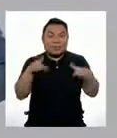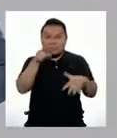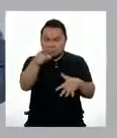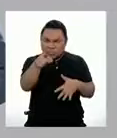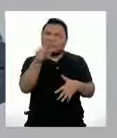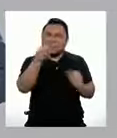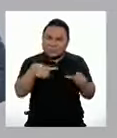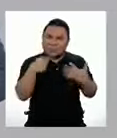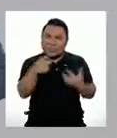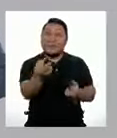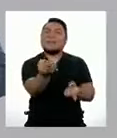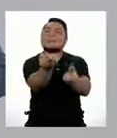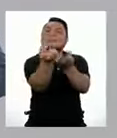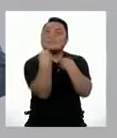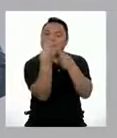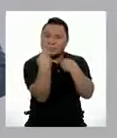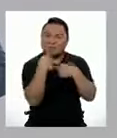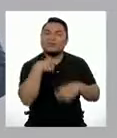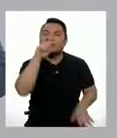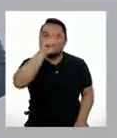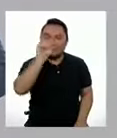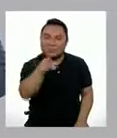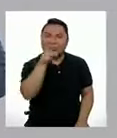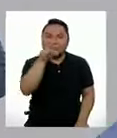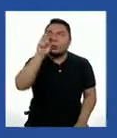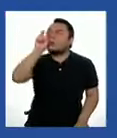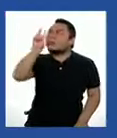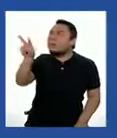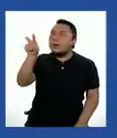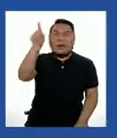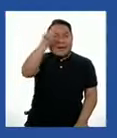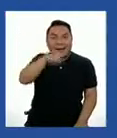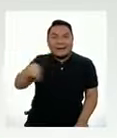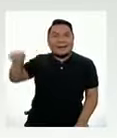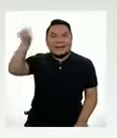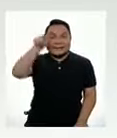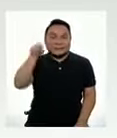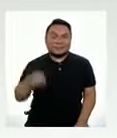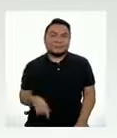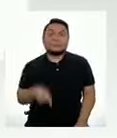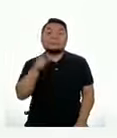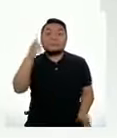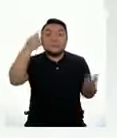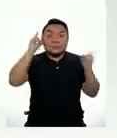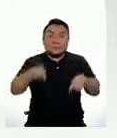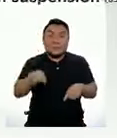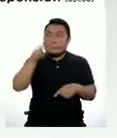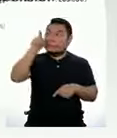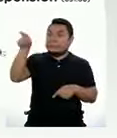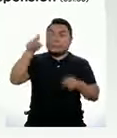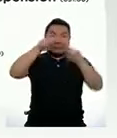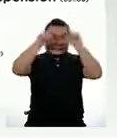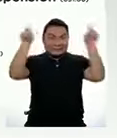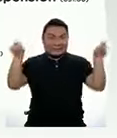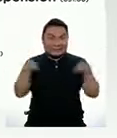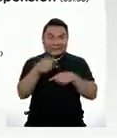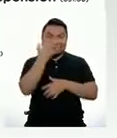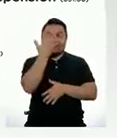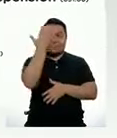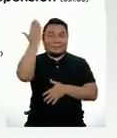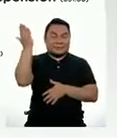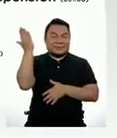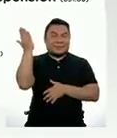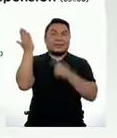te reto a que contestes las siguientes preguntas, observando el gráfico. De acuerdo con el gráfico que tenemos en la